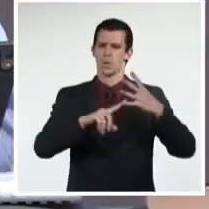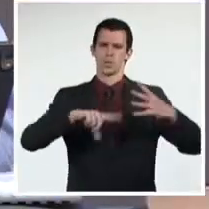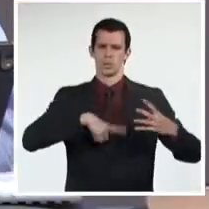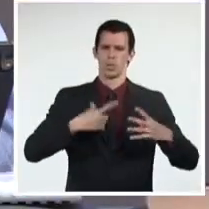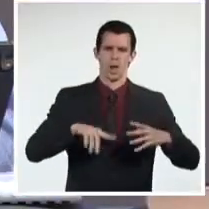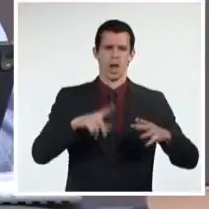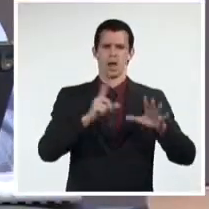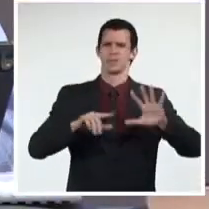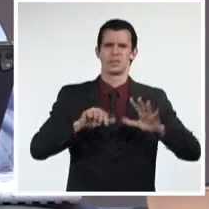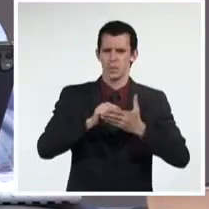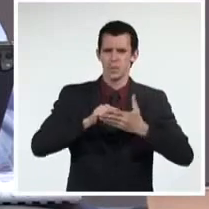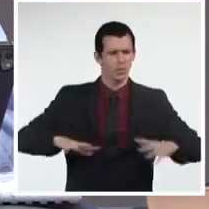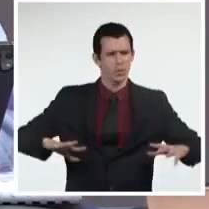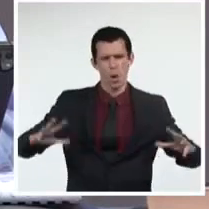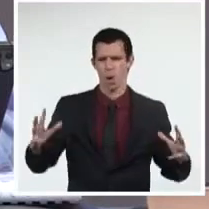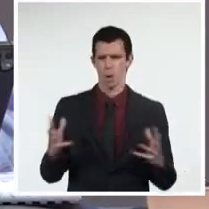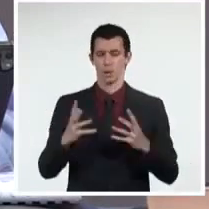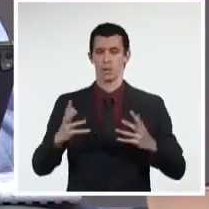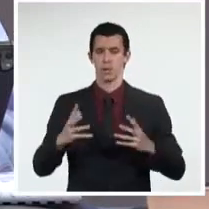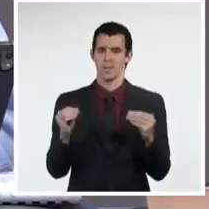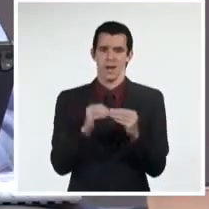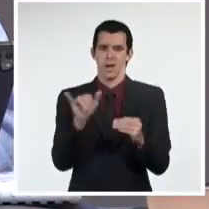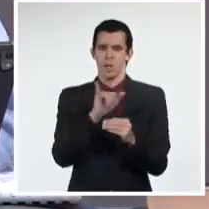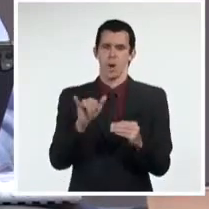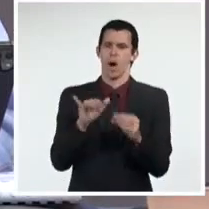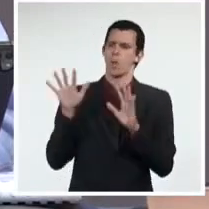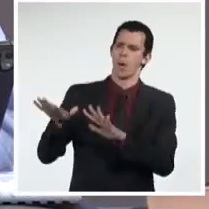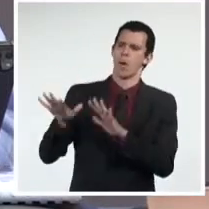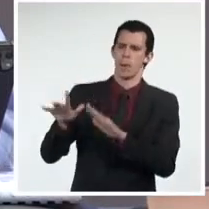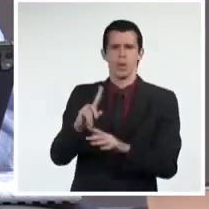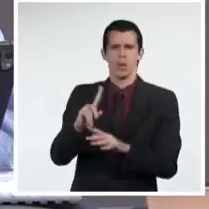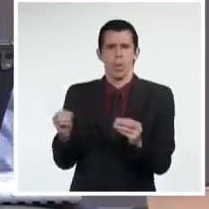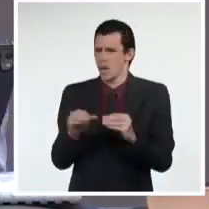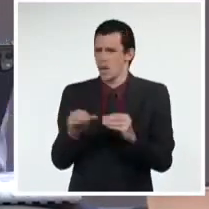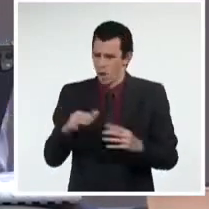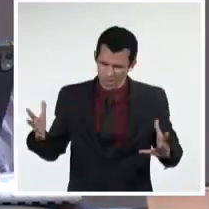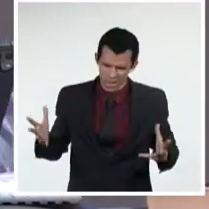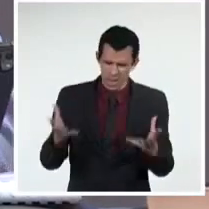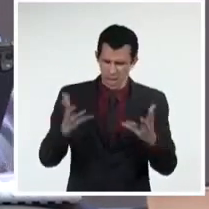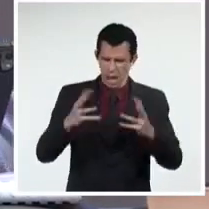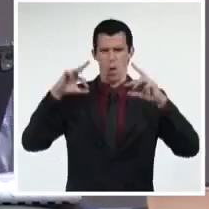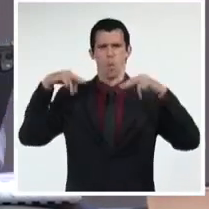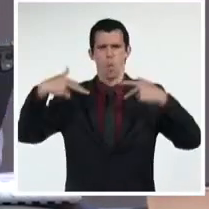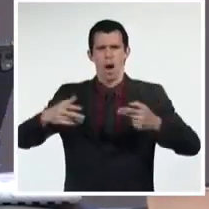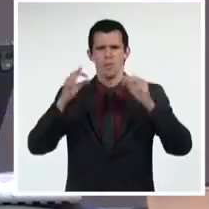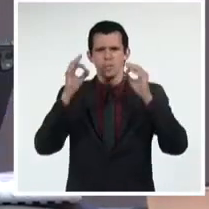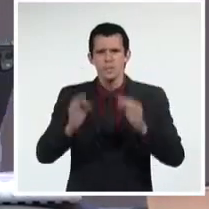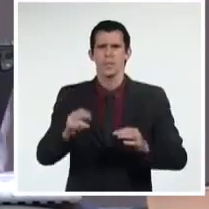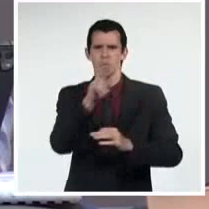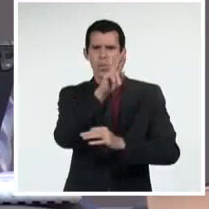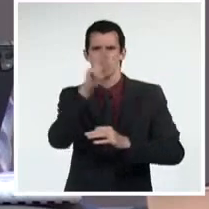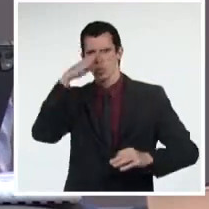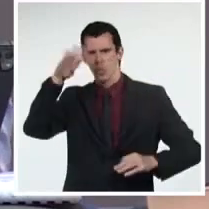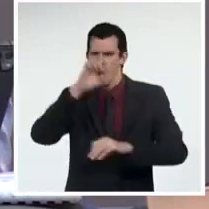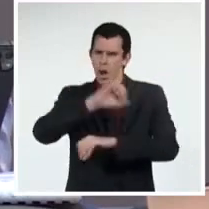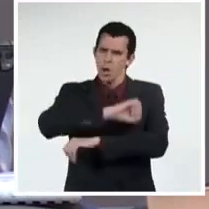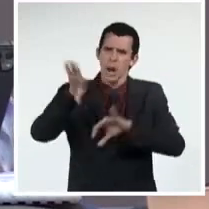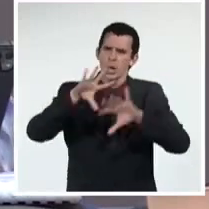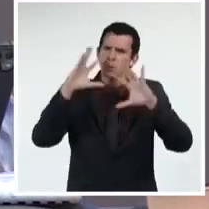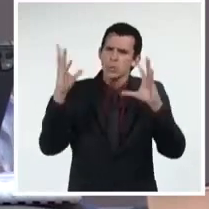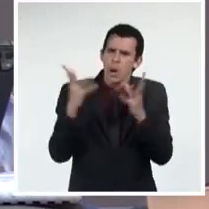de la revolución, en el campo cubano se han desarrollado todo un grupo de programas y todo un grupo de proyectos de atención a las